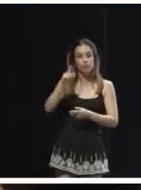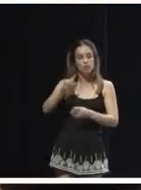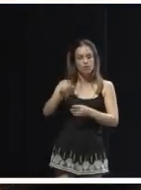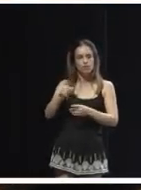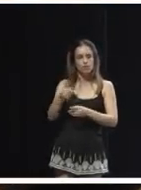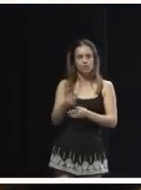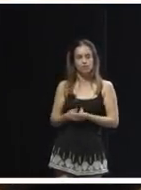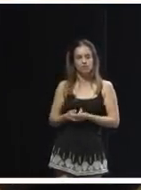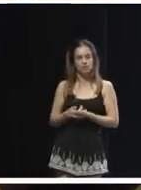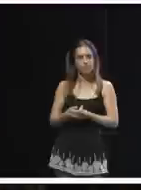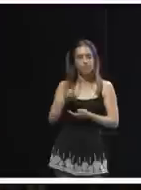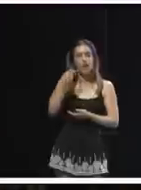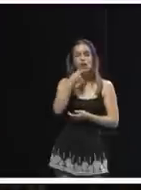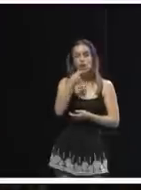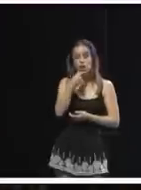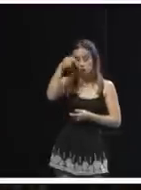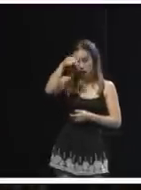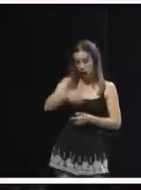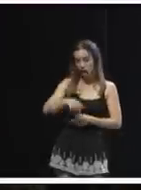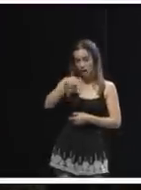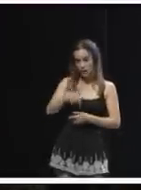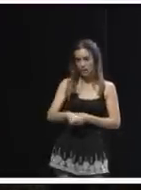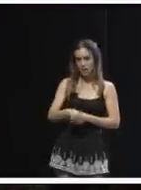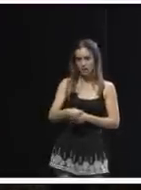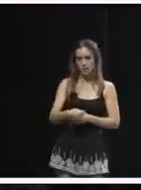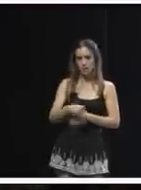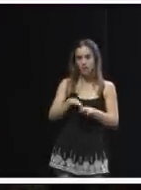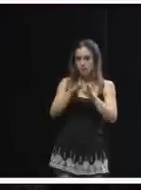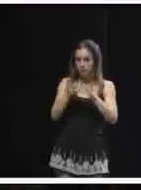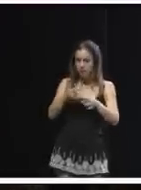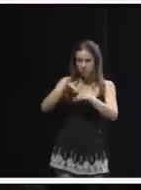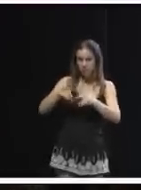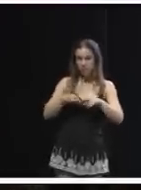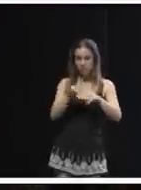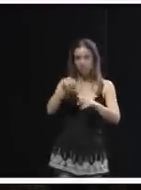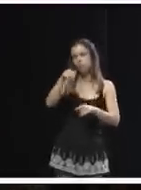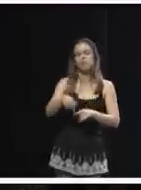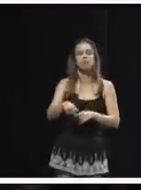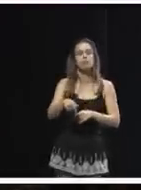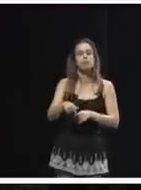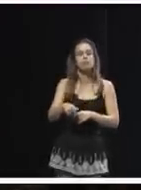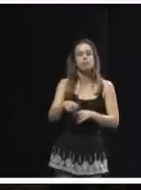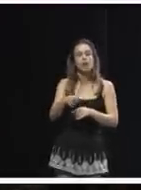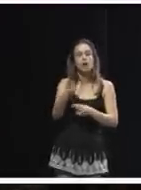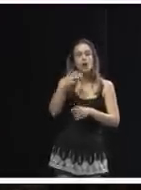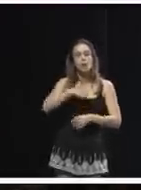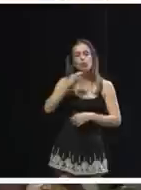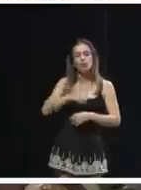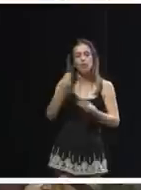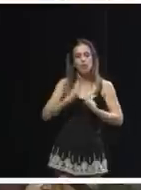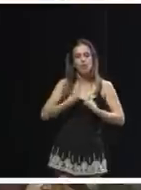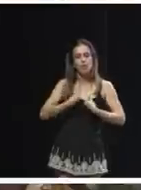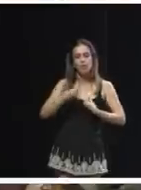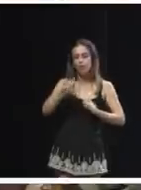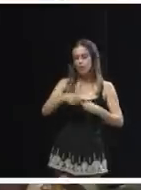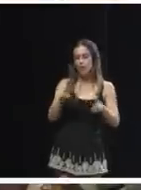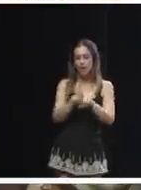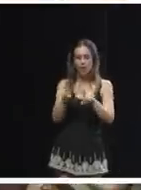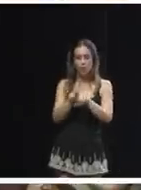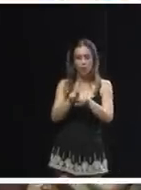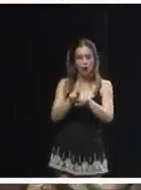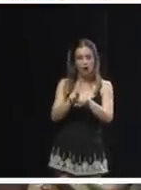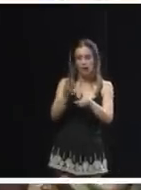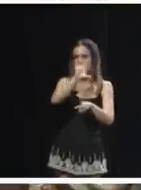a Sumar. Y lo digo aquí, en una tierra en la que tiene posibilidades de vida, como todos los países del